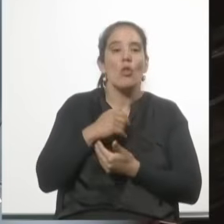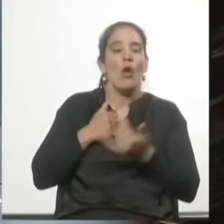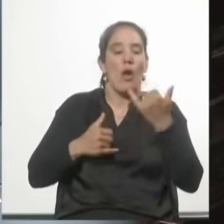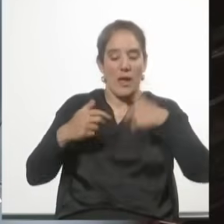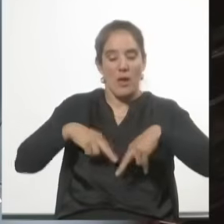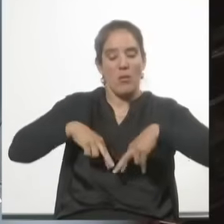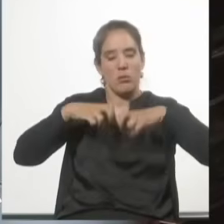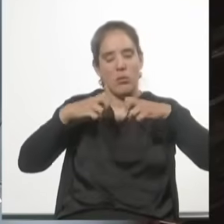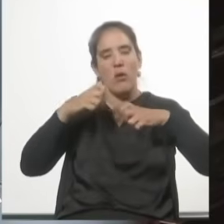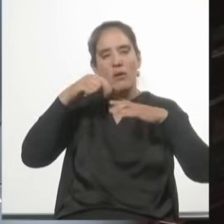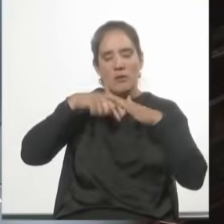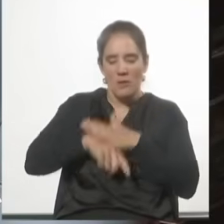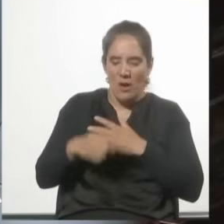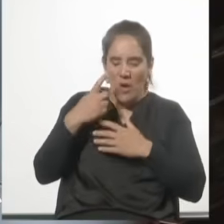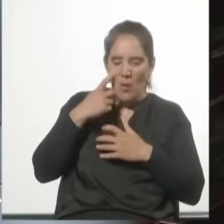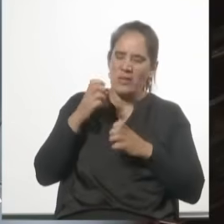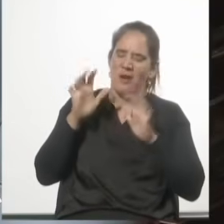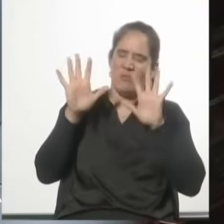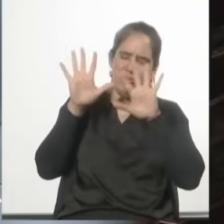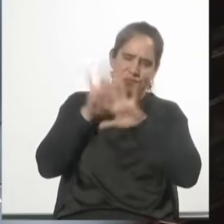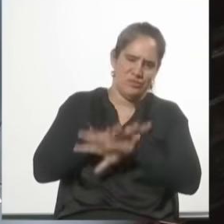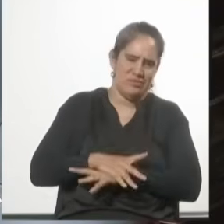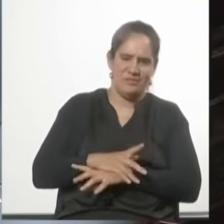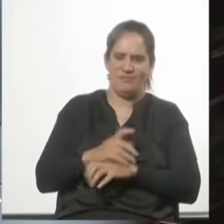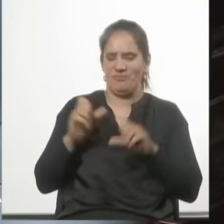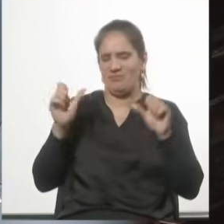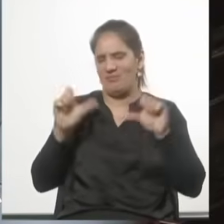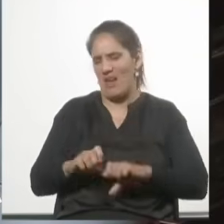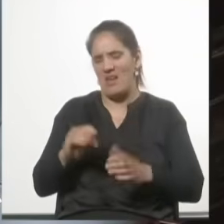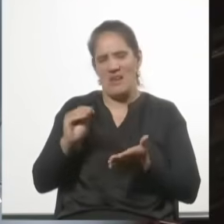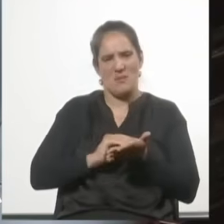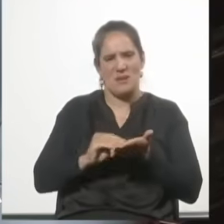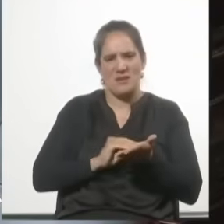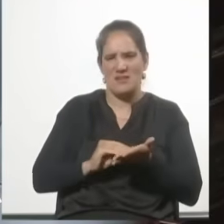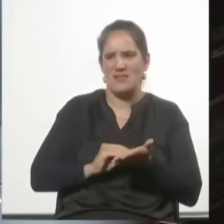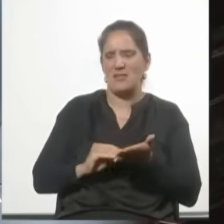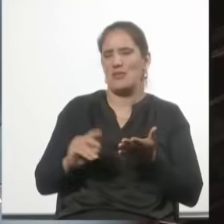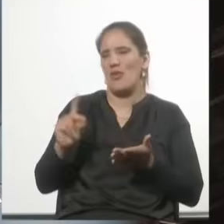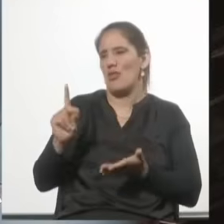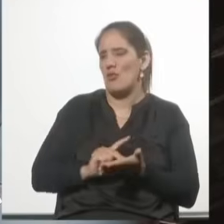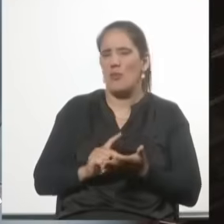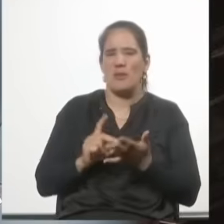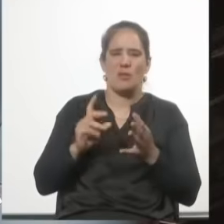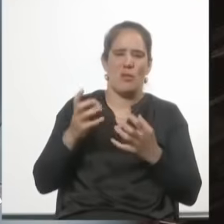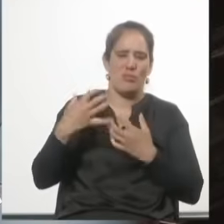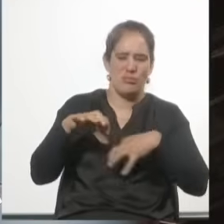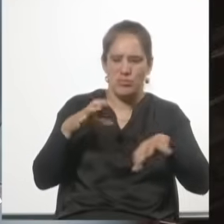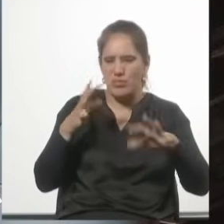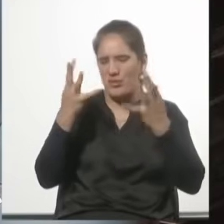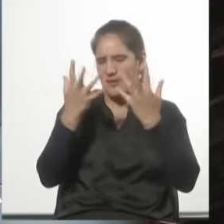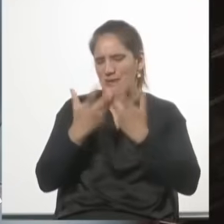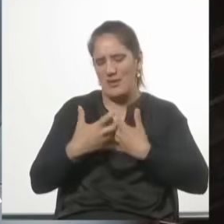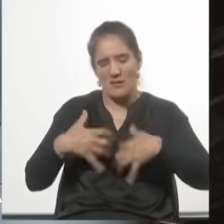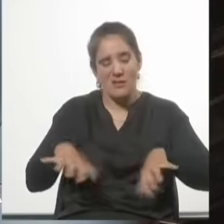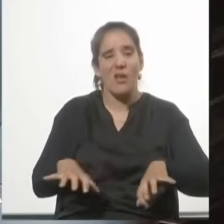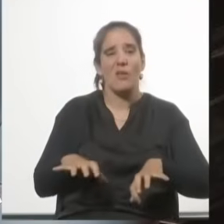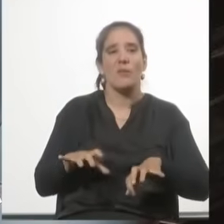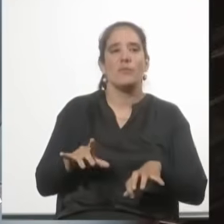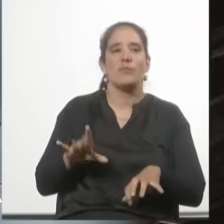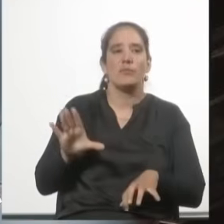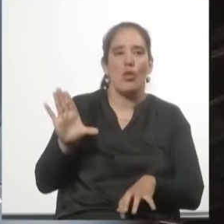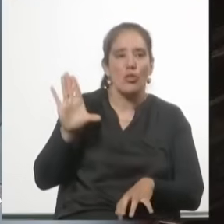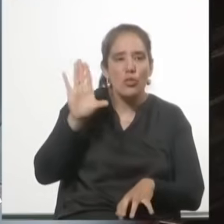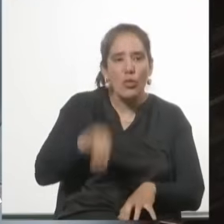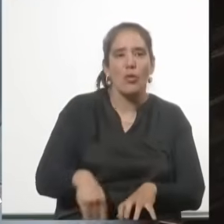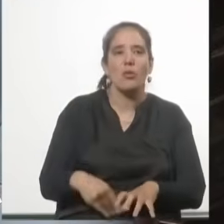pudo constatar la enorme desprolijidad administrativa en la forma en que se mal documentó gran parte del proceso. Tal el caso de